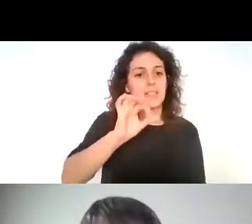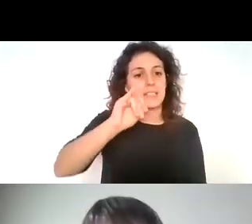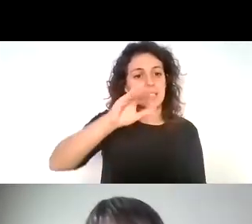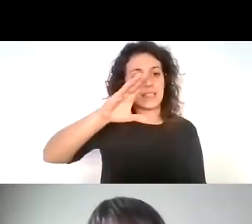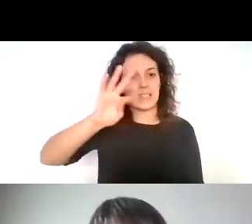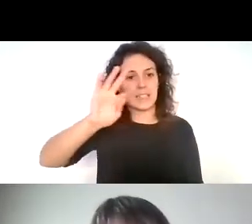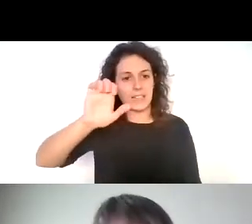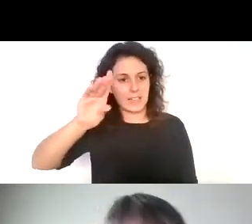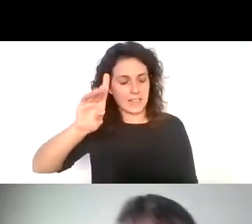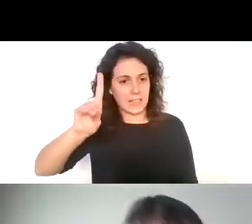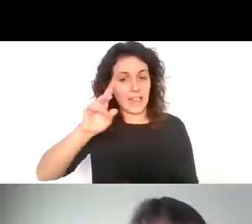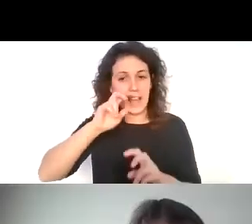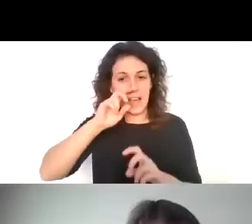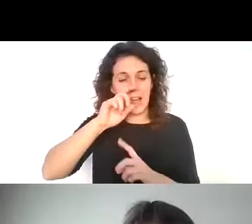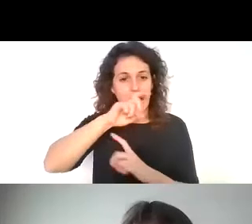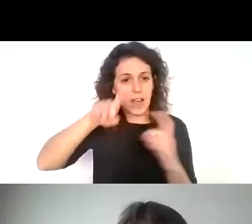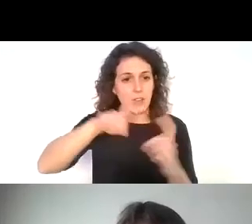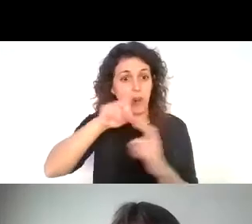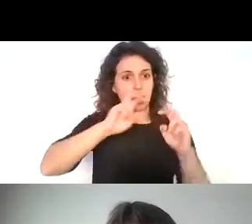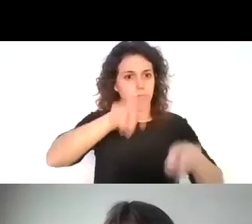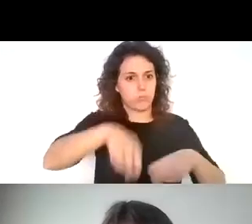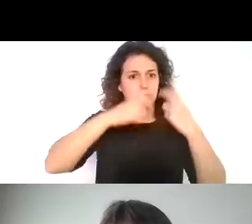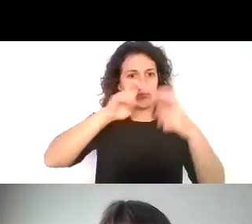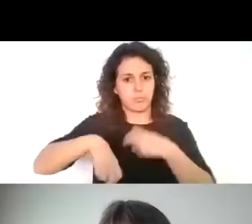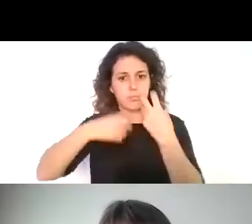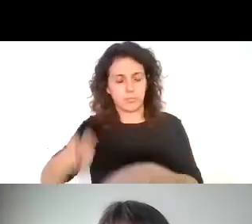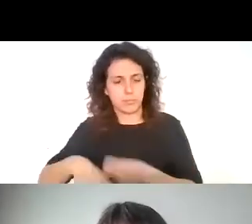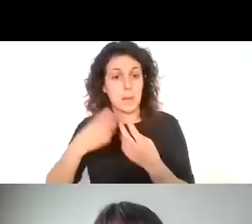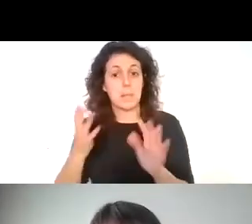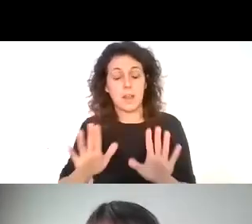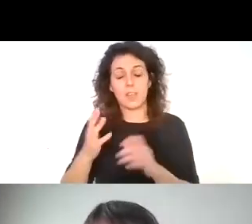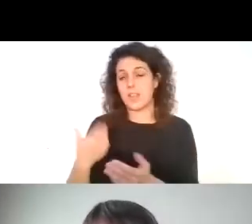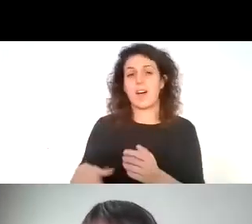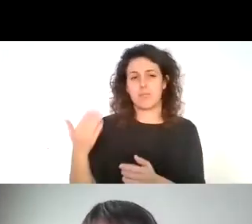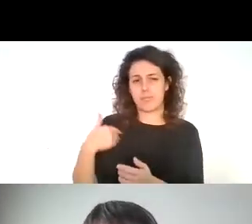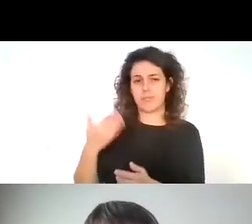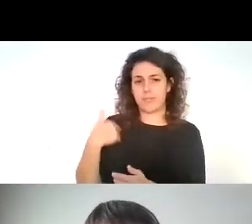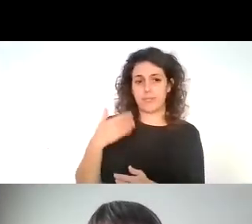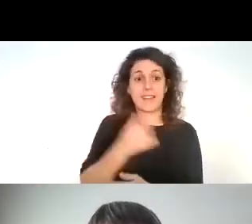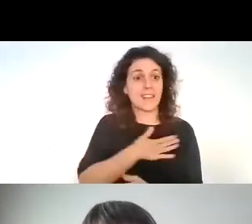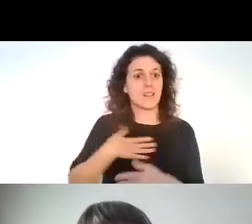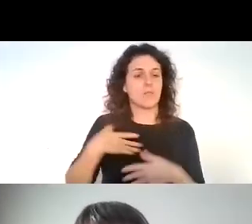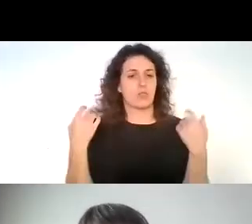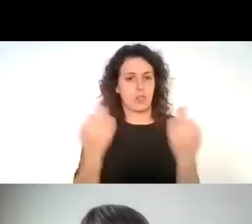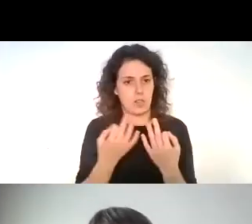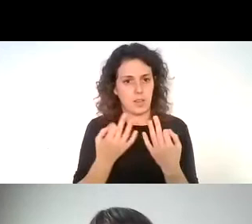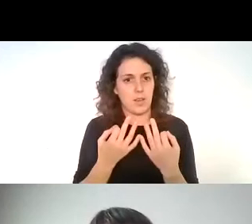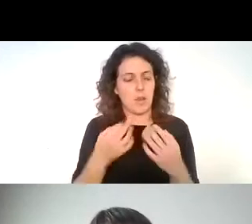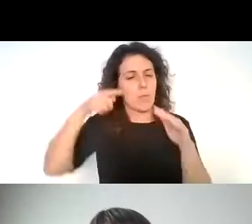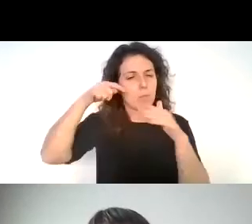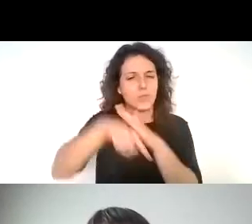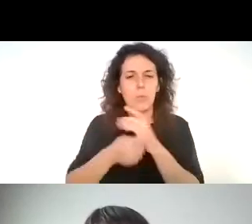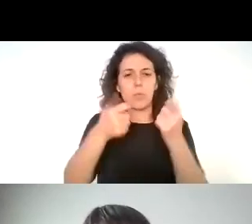seguimos renovando año a año, pero ya desde hace tiempo ya queríamos pues profundizar un poquito